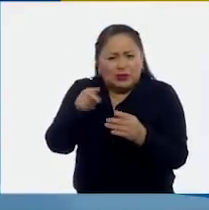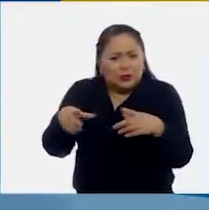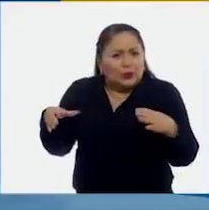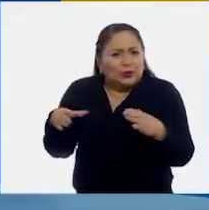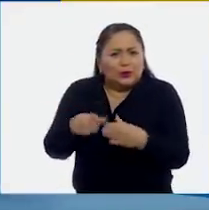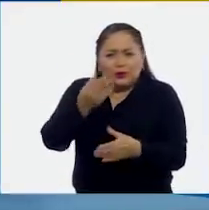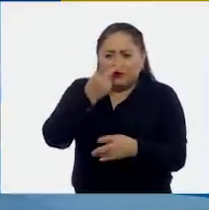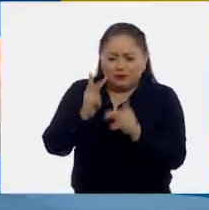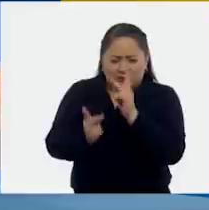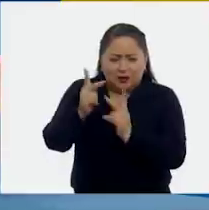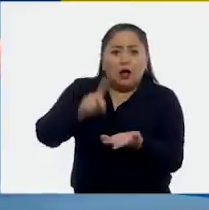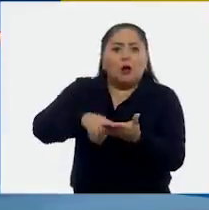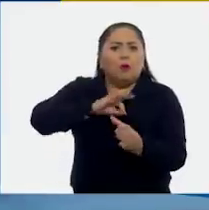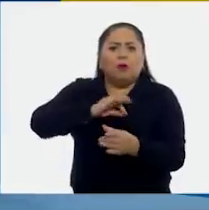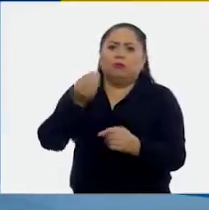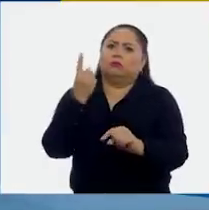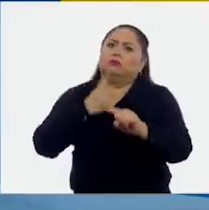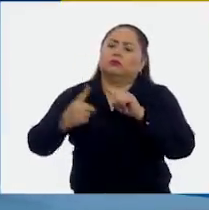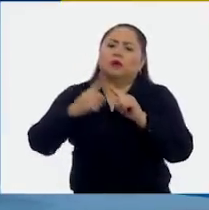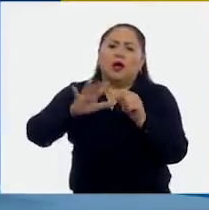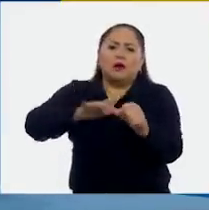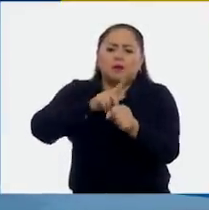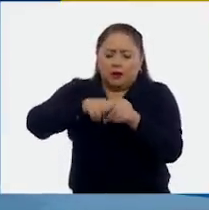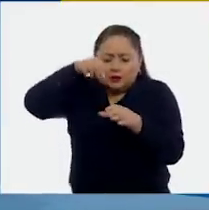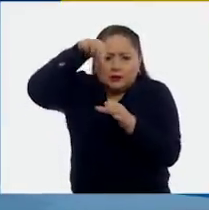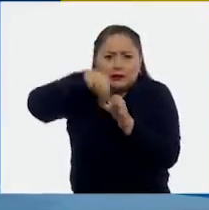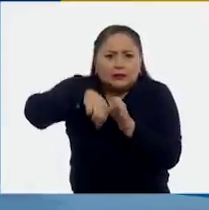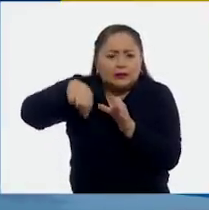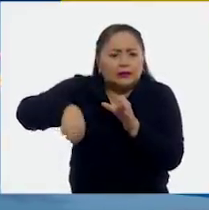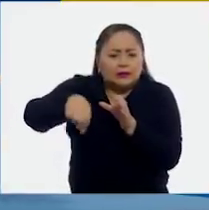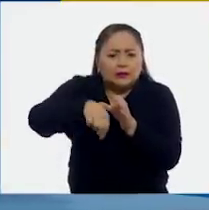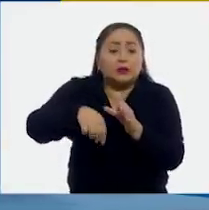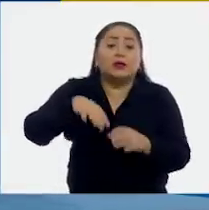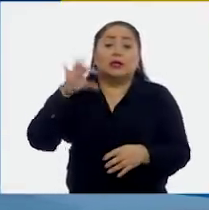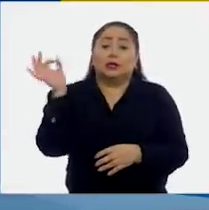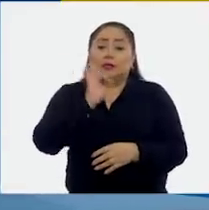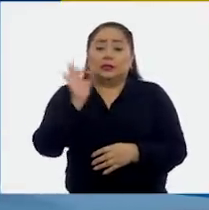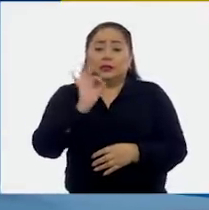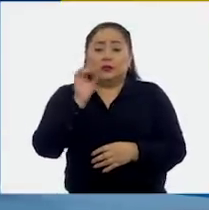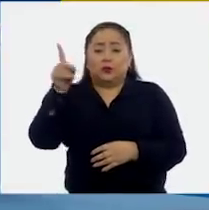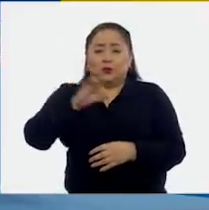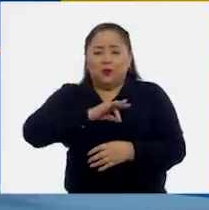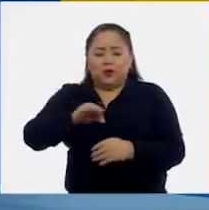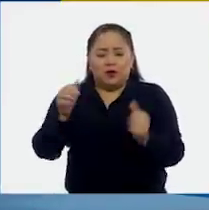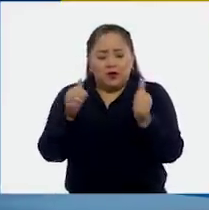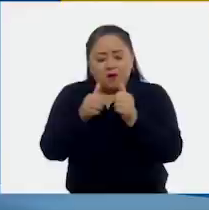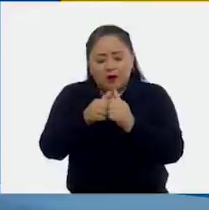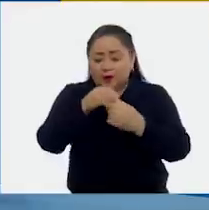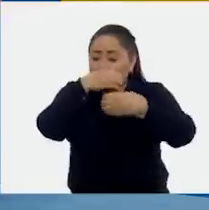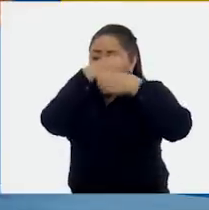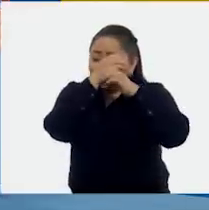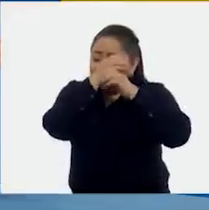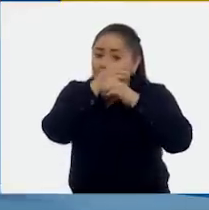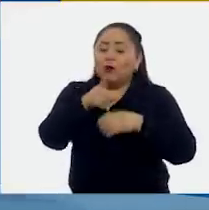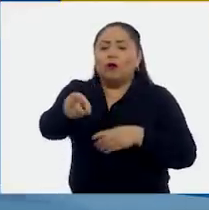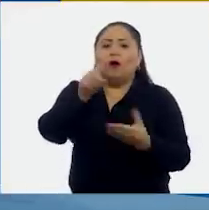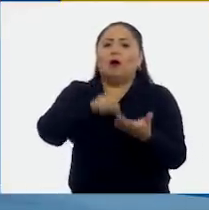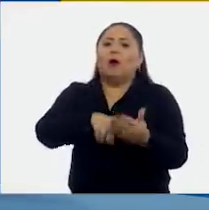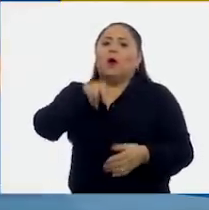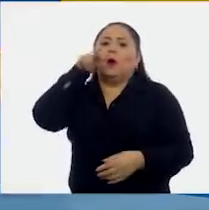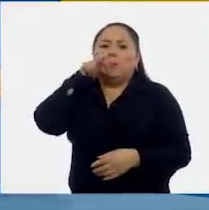pequeño, podemos encontrar diferentes seres vivos. Y si pudiéramos observar con un microscopio,